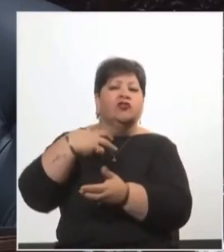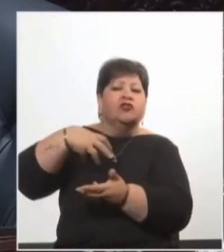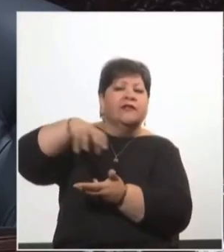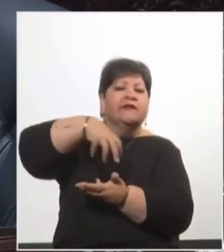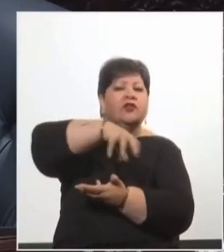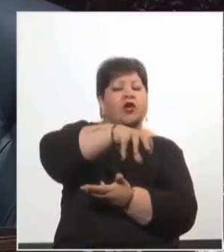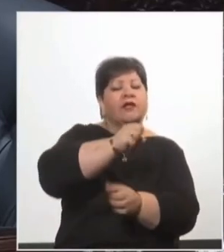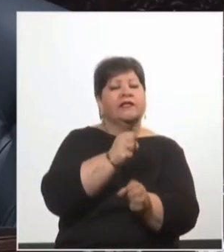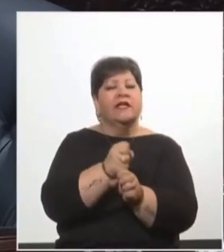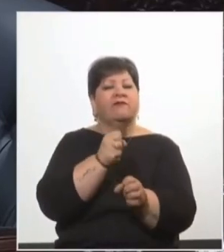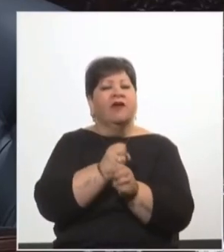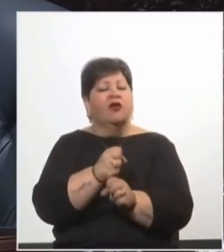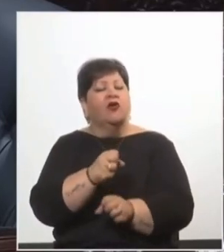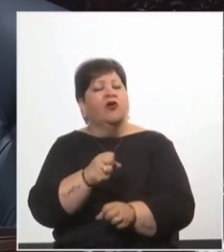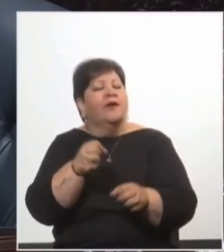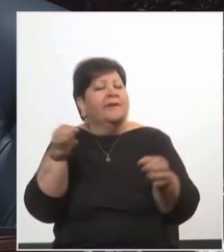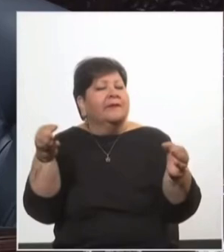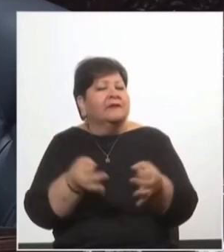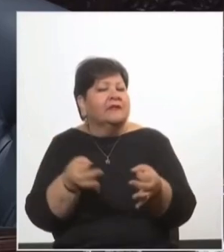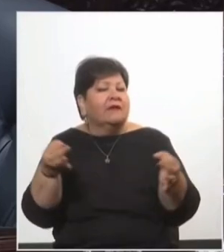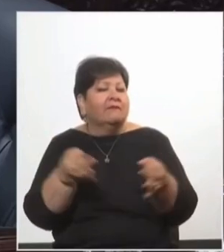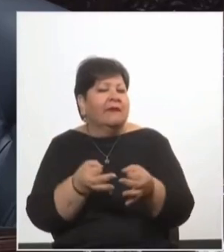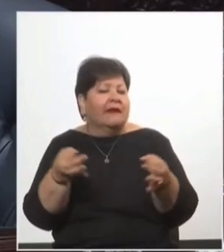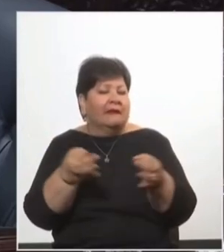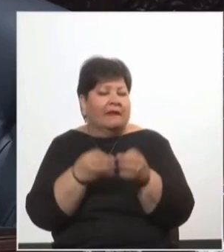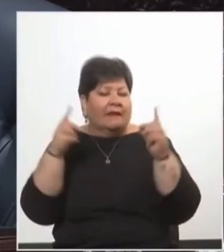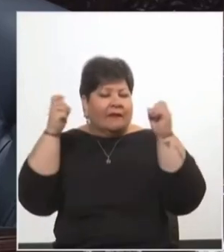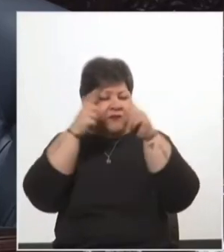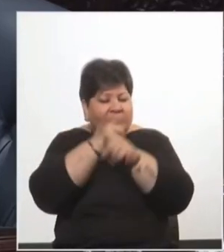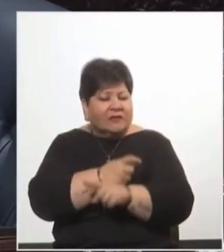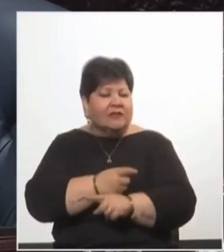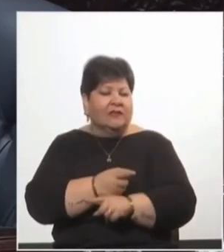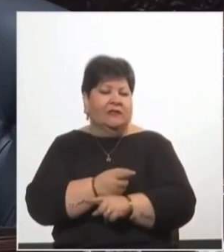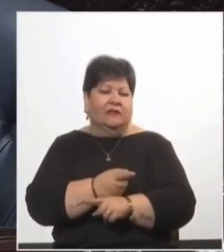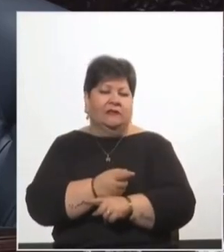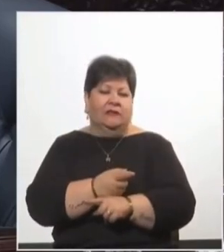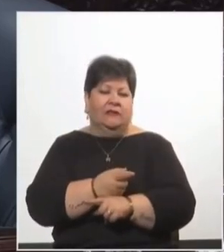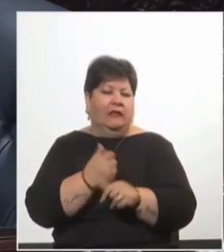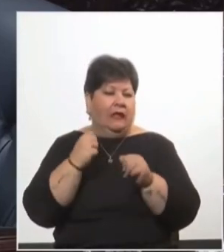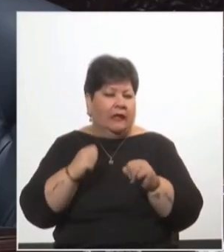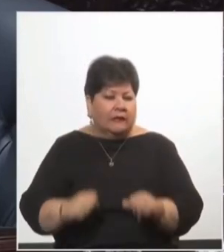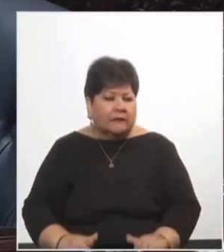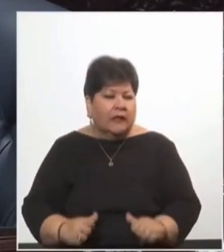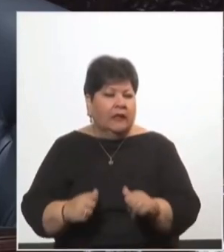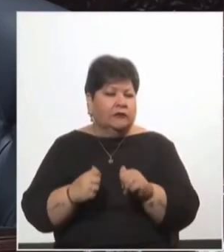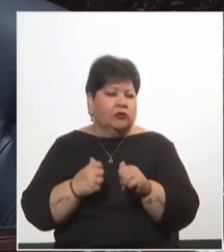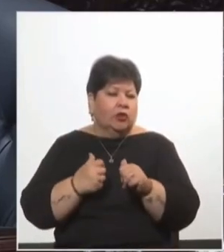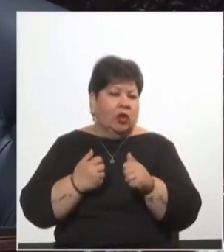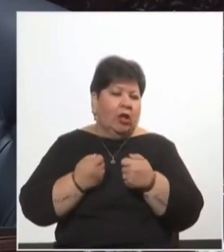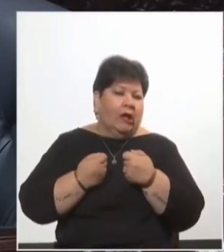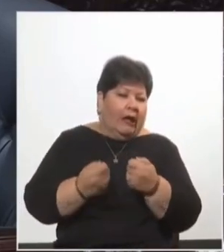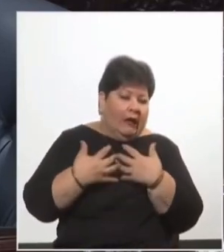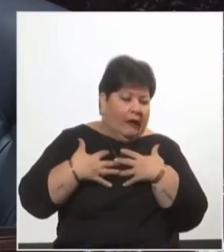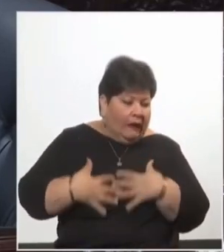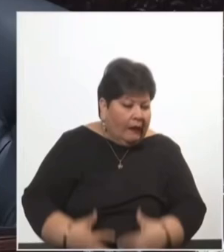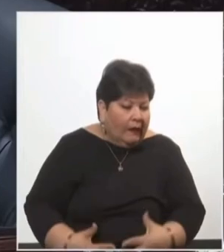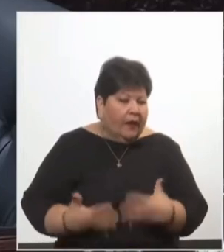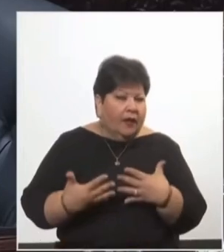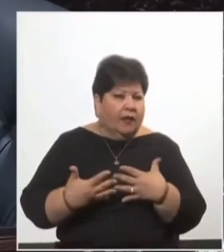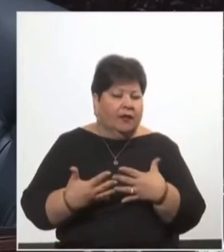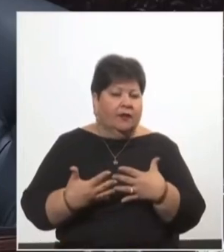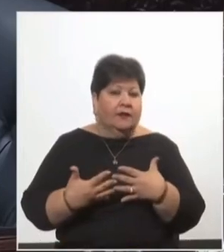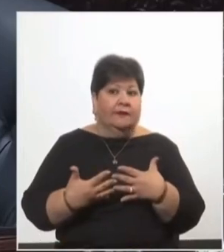con trabajos particularmente agresivos, exigentes, desgastantes, porque las condiciones que pone en